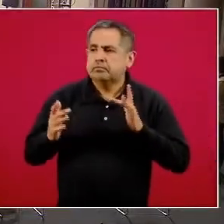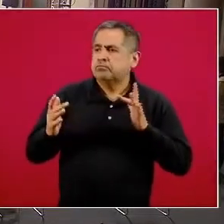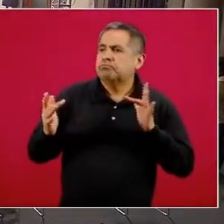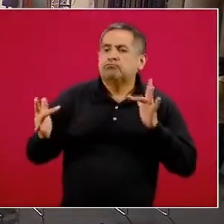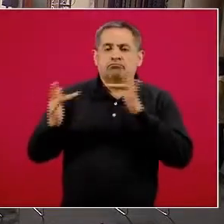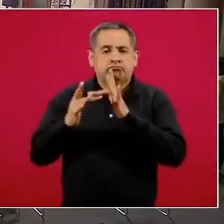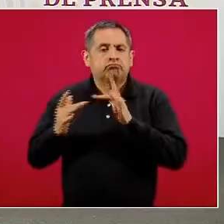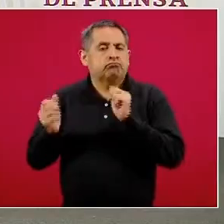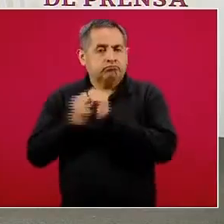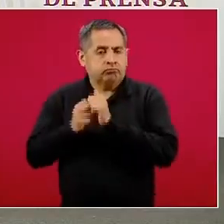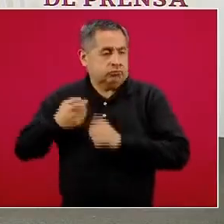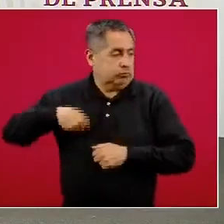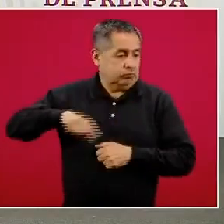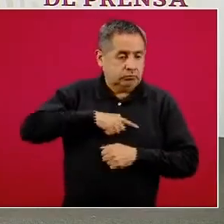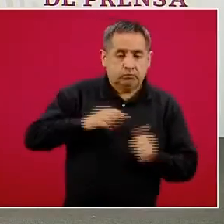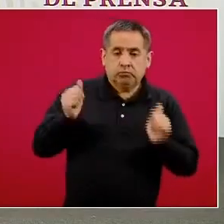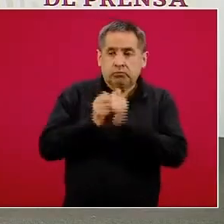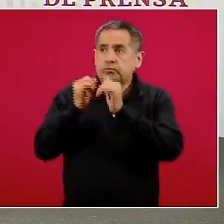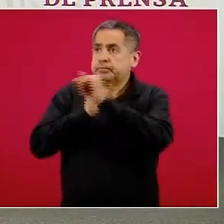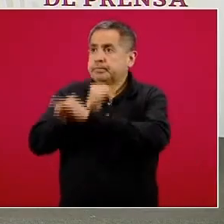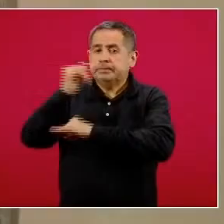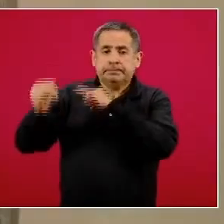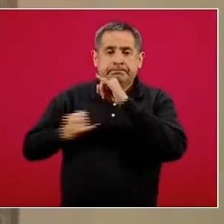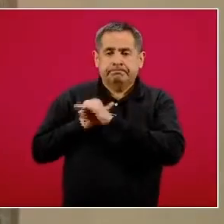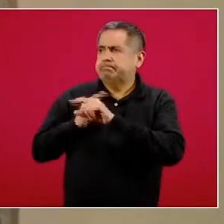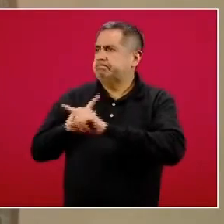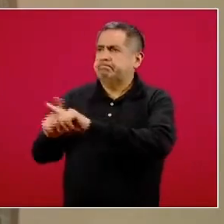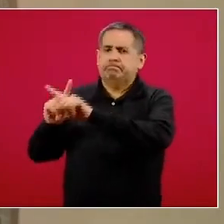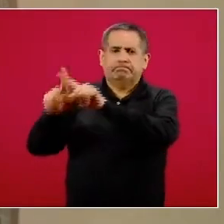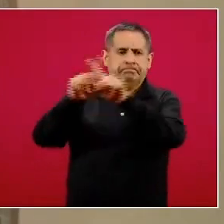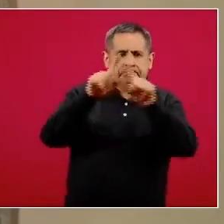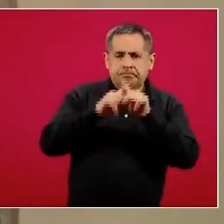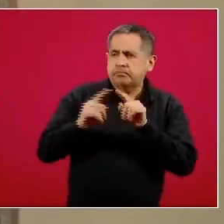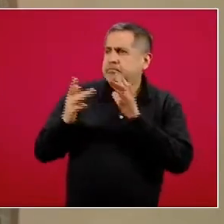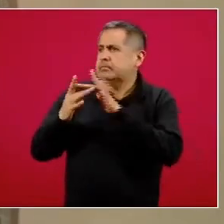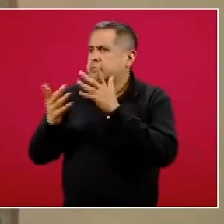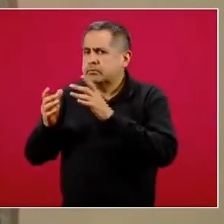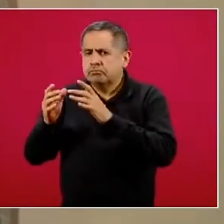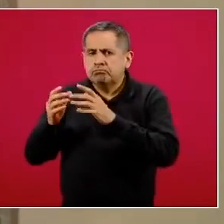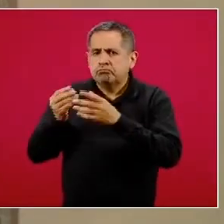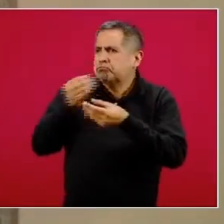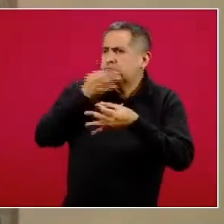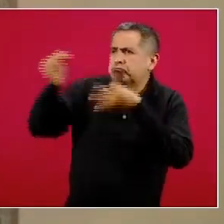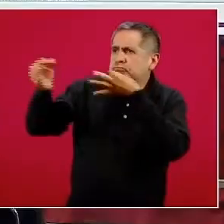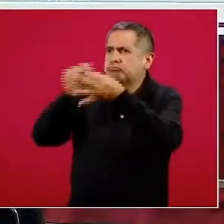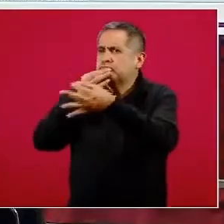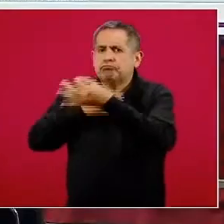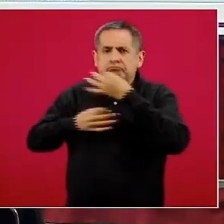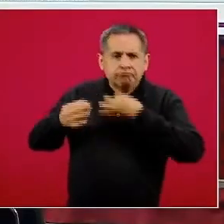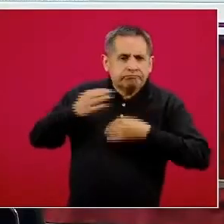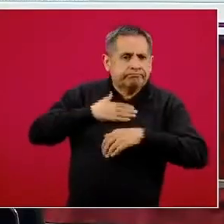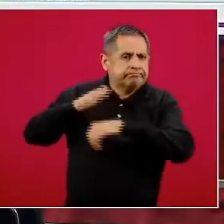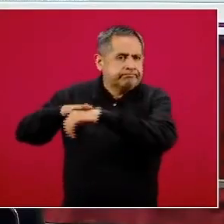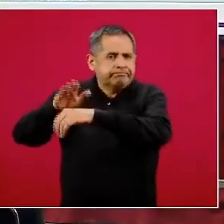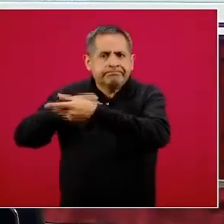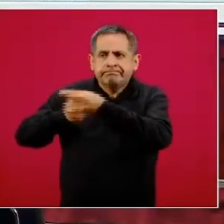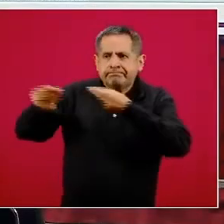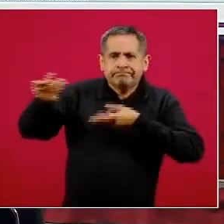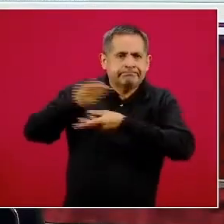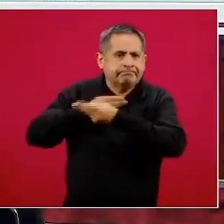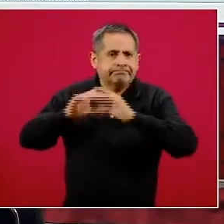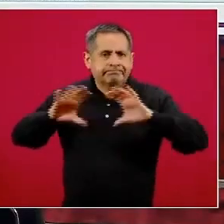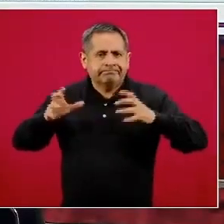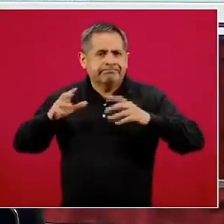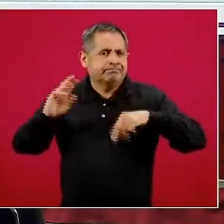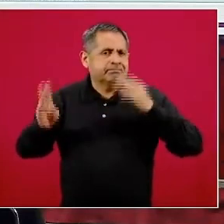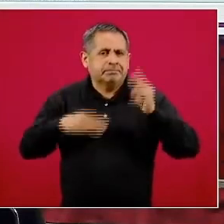enlace que de manera internacional pues está pendiente de todas estas comunicaciones o de todas estas o de esta coordinación